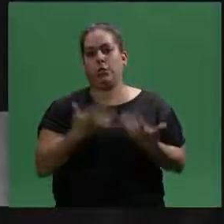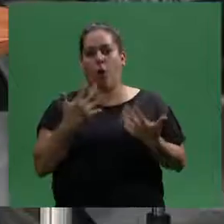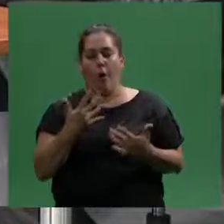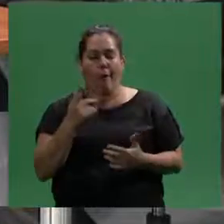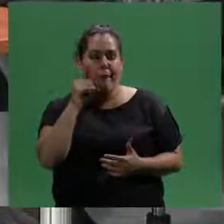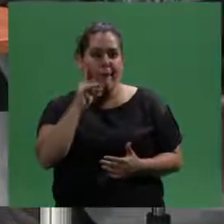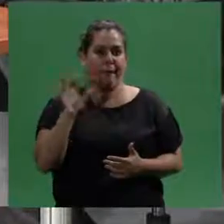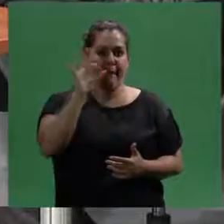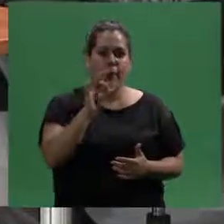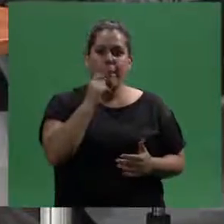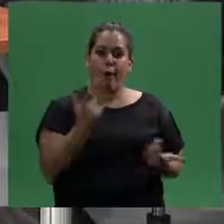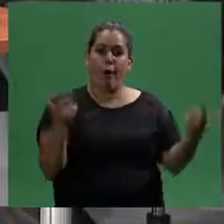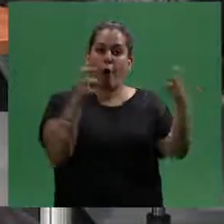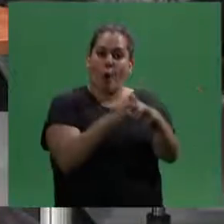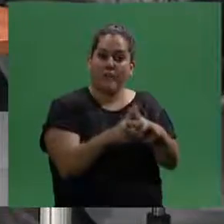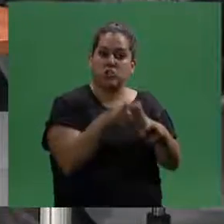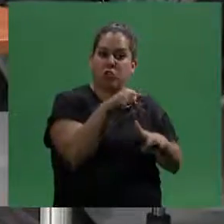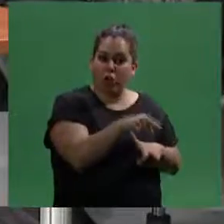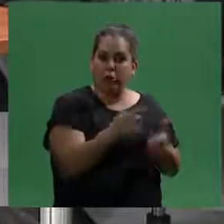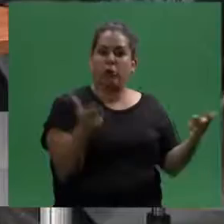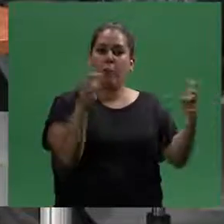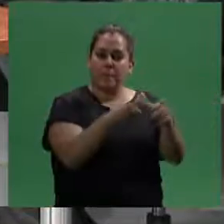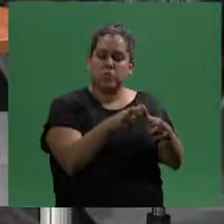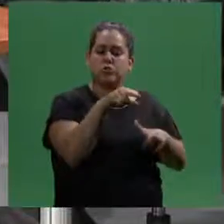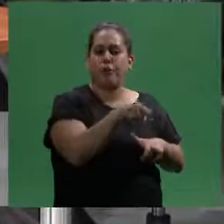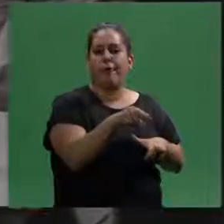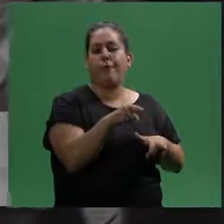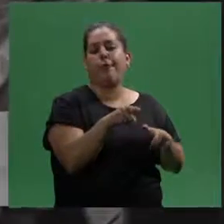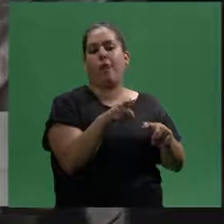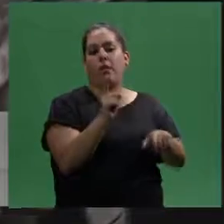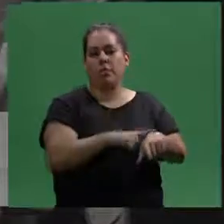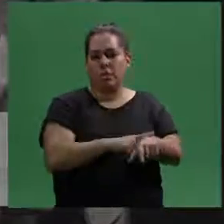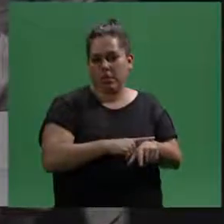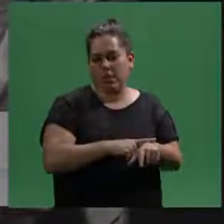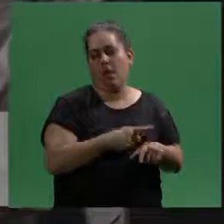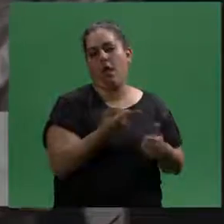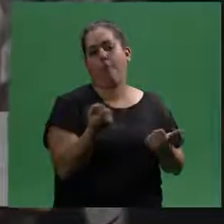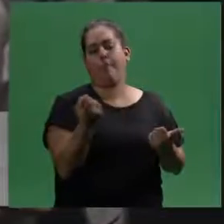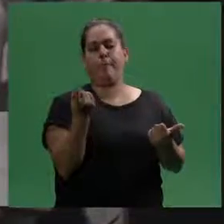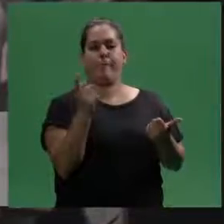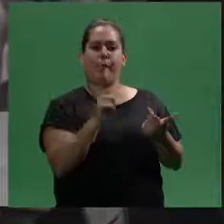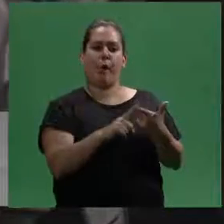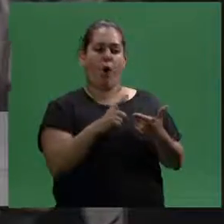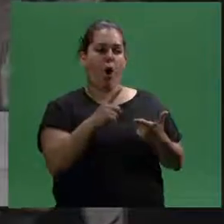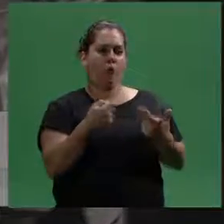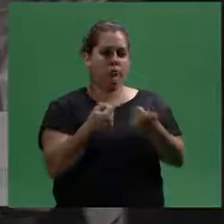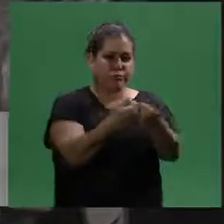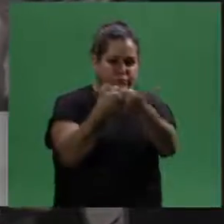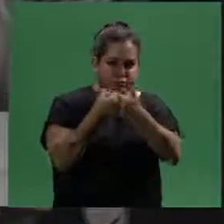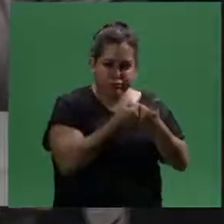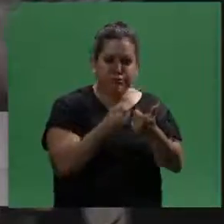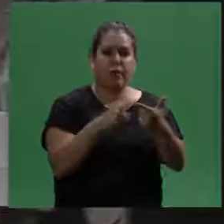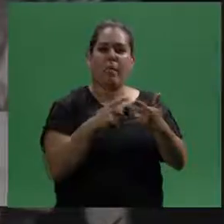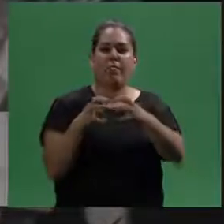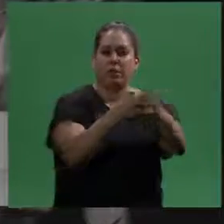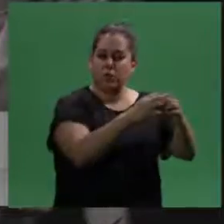criterio, lo que se hace es el trabajo en comisiones, donde se tratan con tiempo, con consensos,